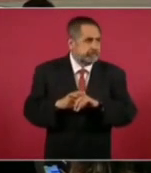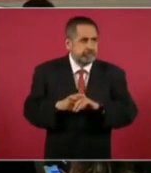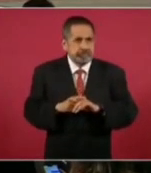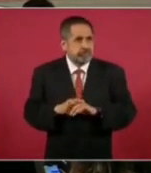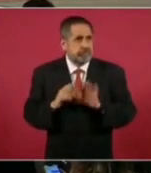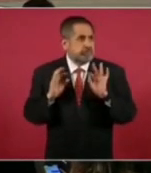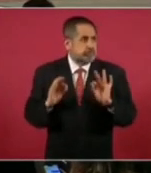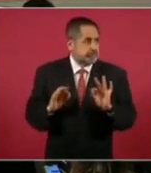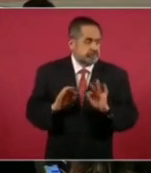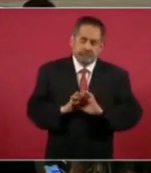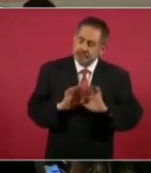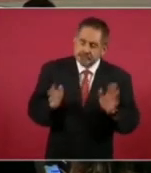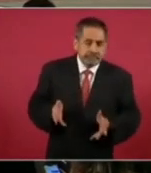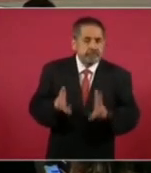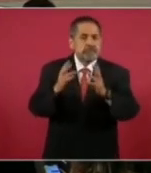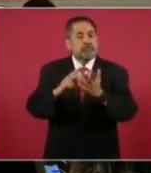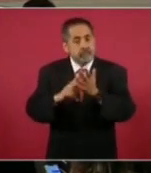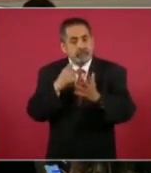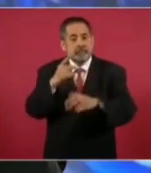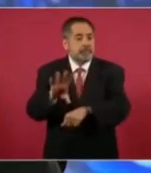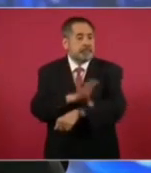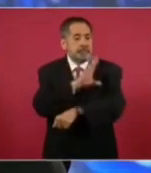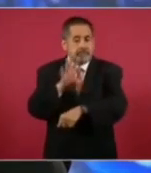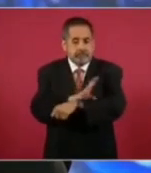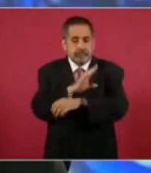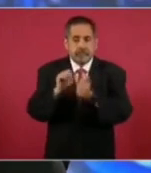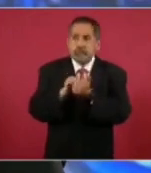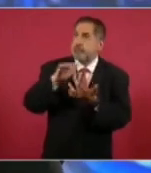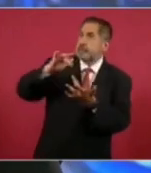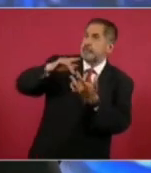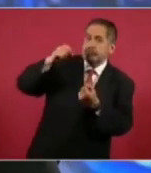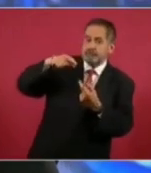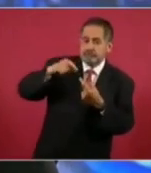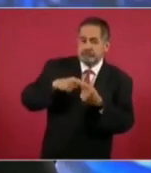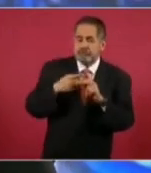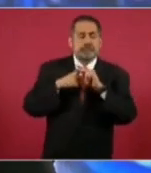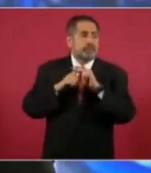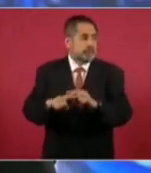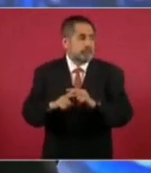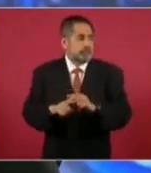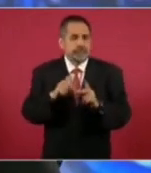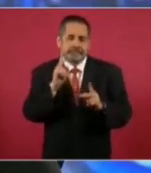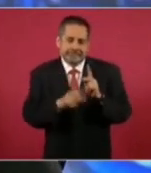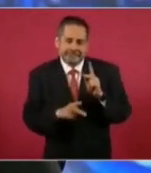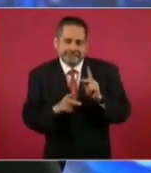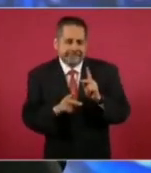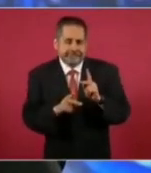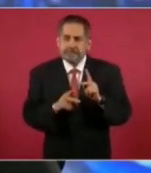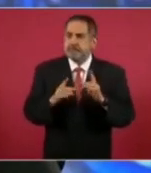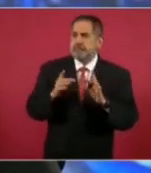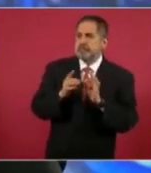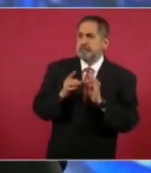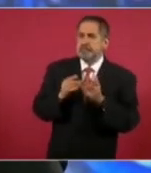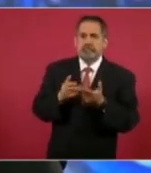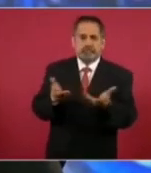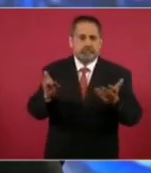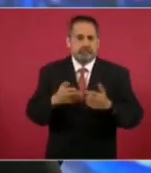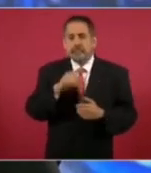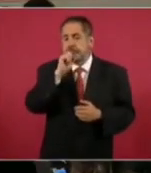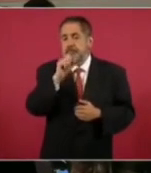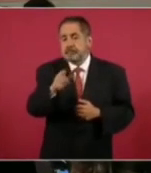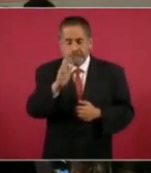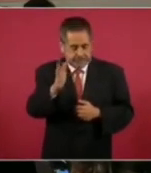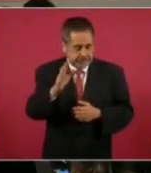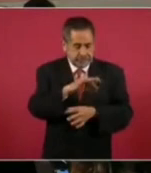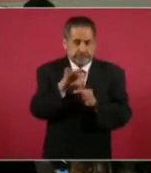del servicio de energía y telecomunicaciones, así como el aseguramiento de abasto de agua potable.